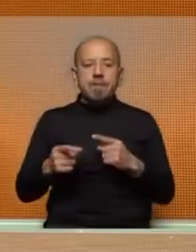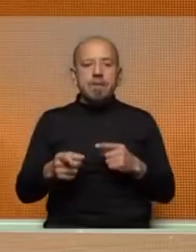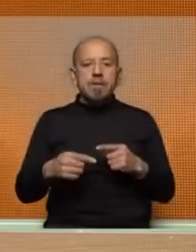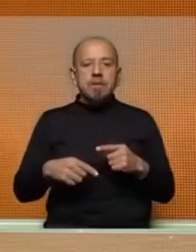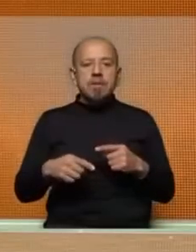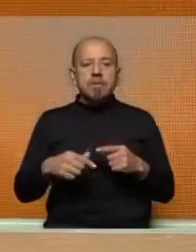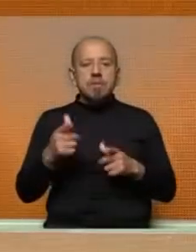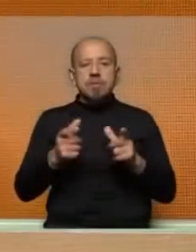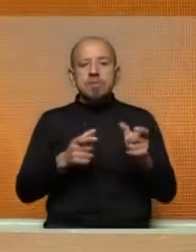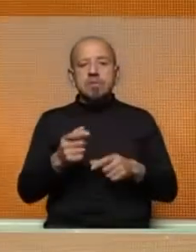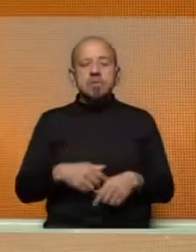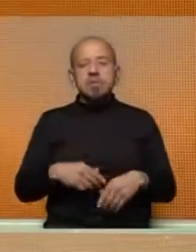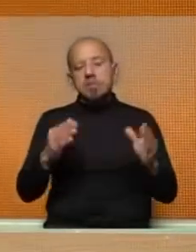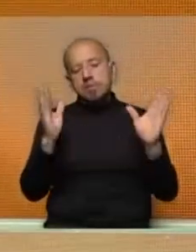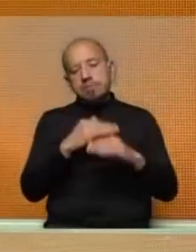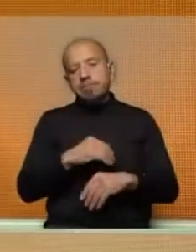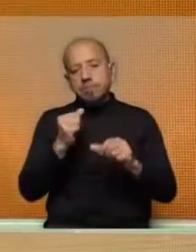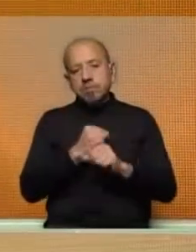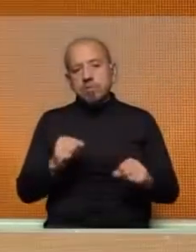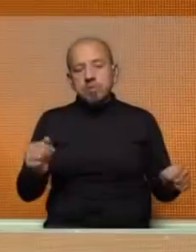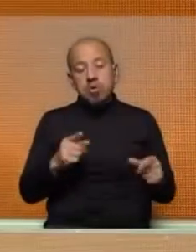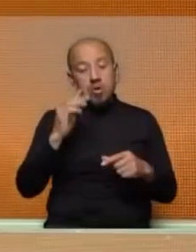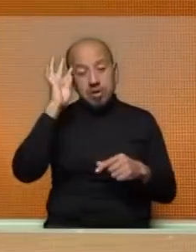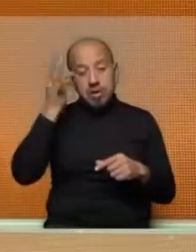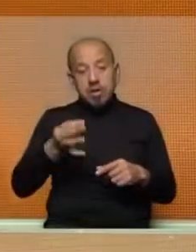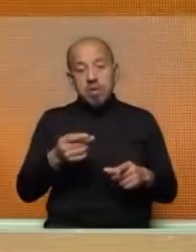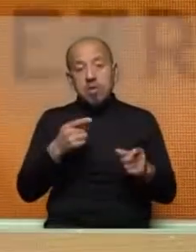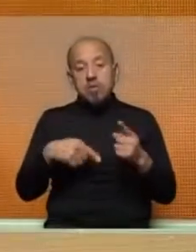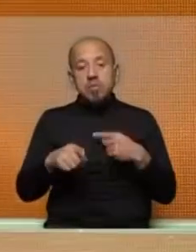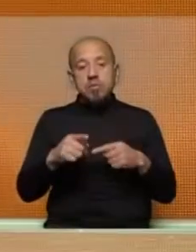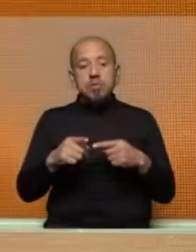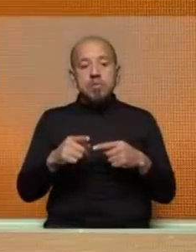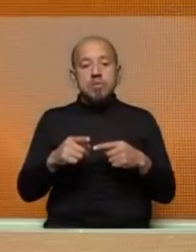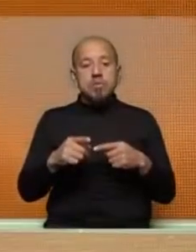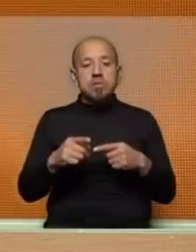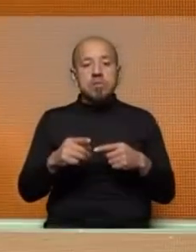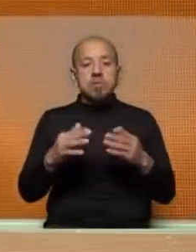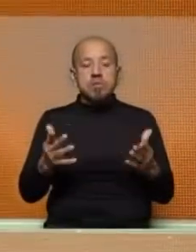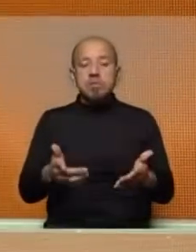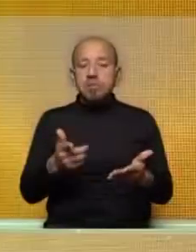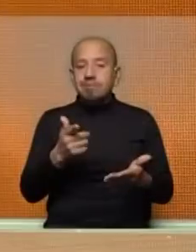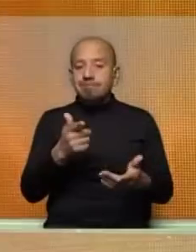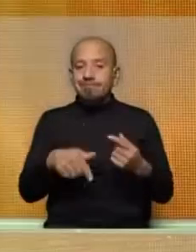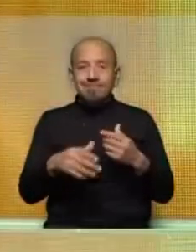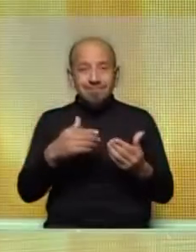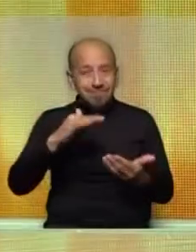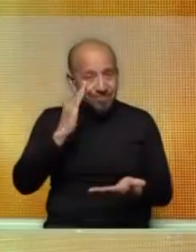ciudadanía no si no es imposible creo que hacer bala por bala o mano dura no ha dado resultado prueba de lo